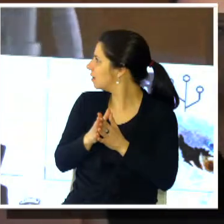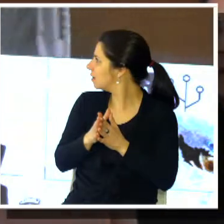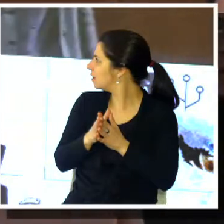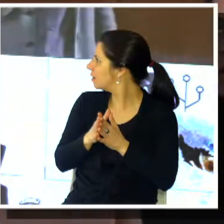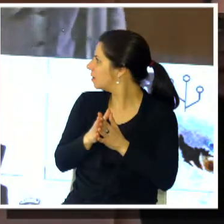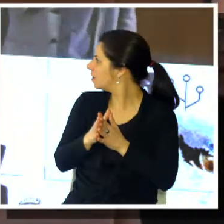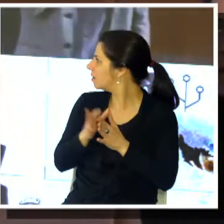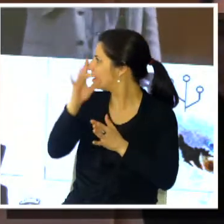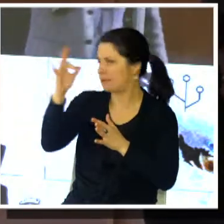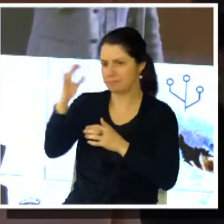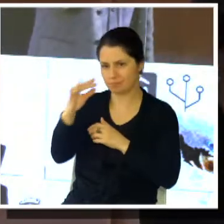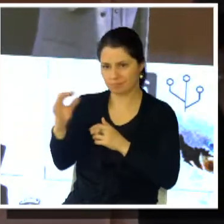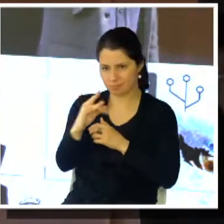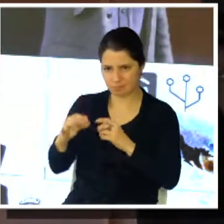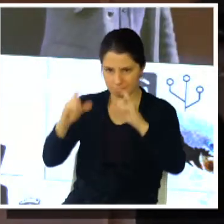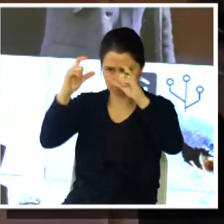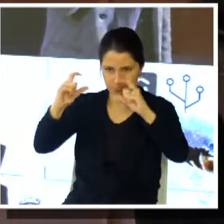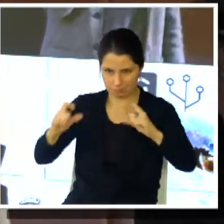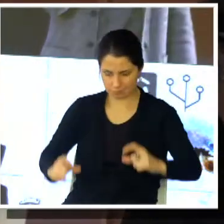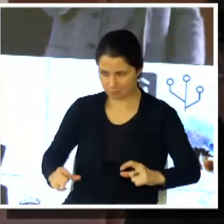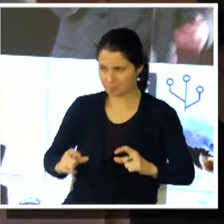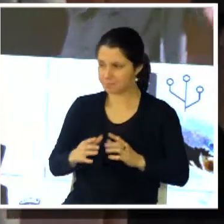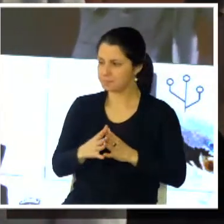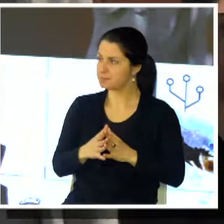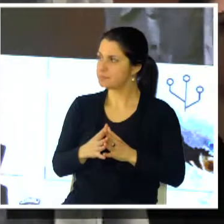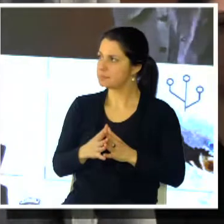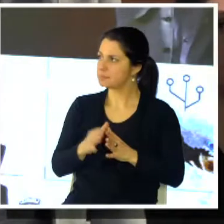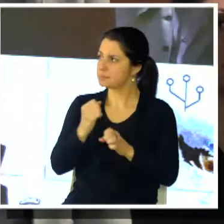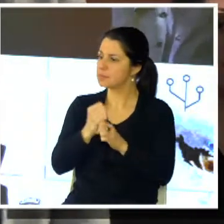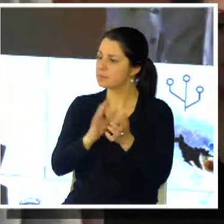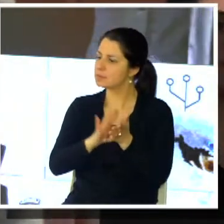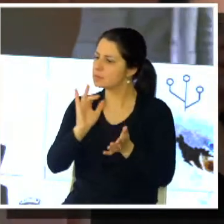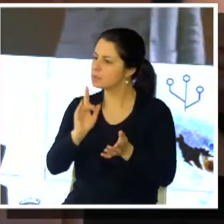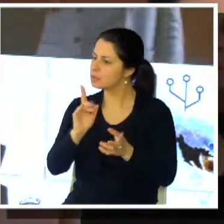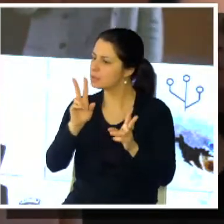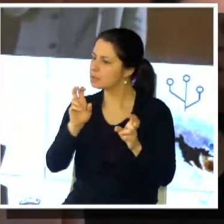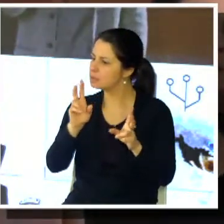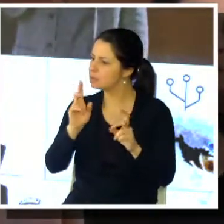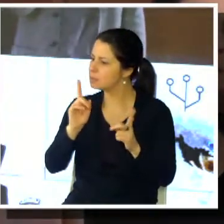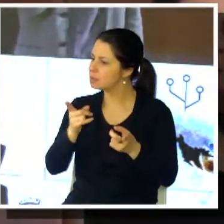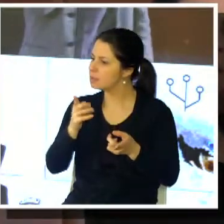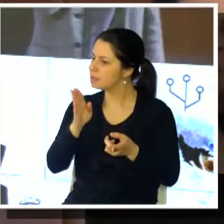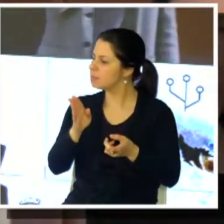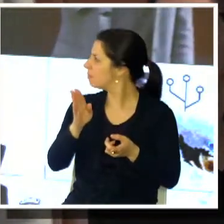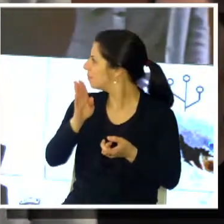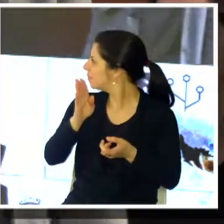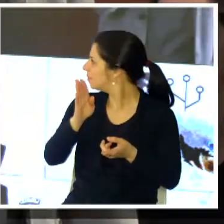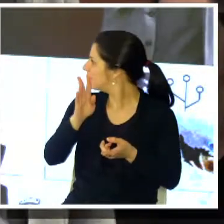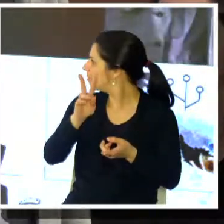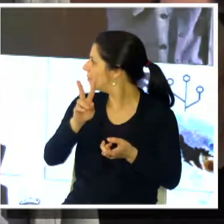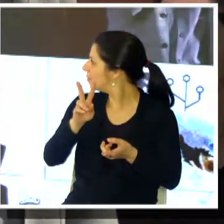Diego sobre el tema. Está PLC también, que PLC la característica que tiene distinta con el resto es